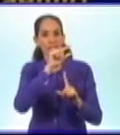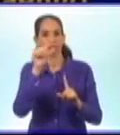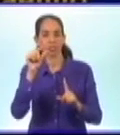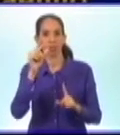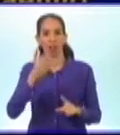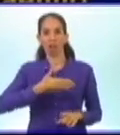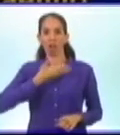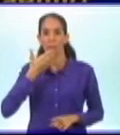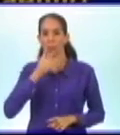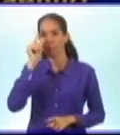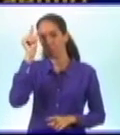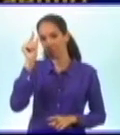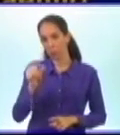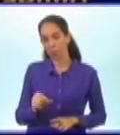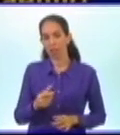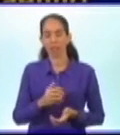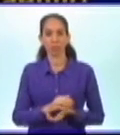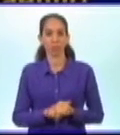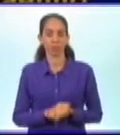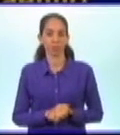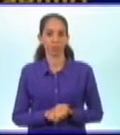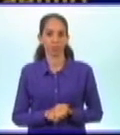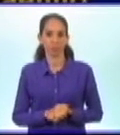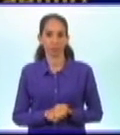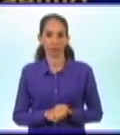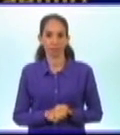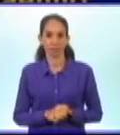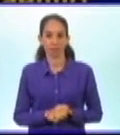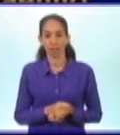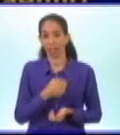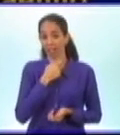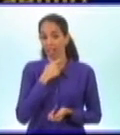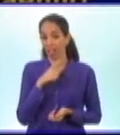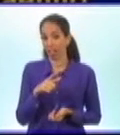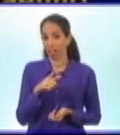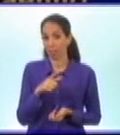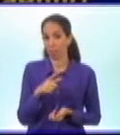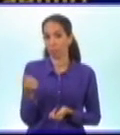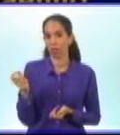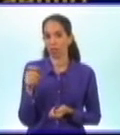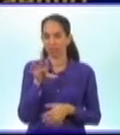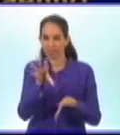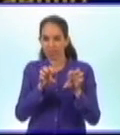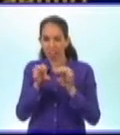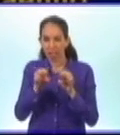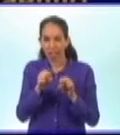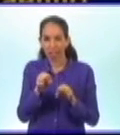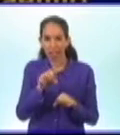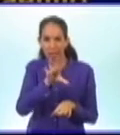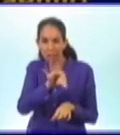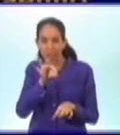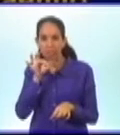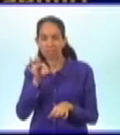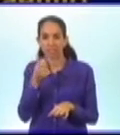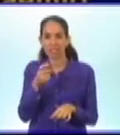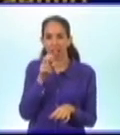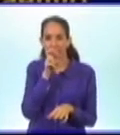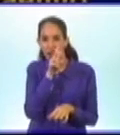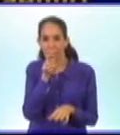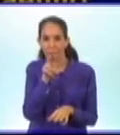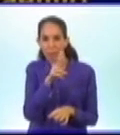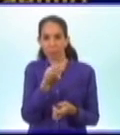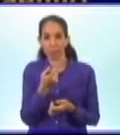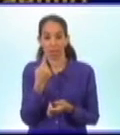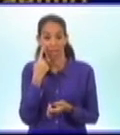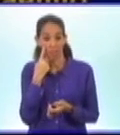que componen un poemario. Ejemplo, Cacería de la víbora de cascabel aparece en el libro Cartas desde la selva